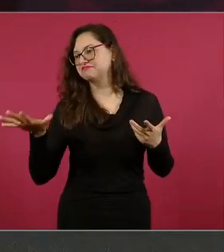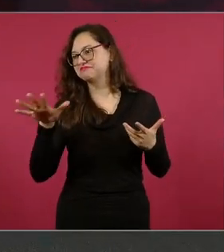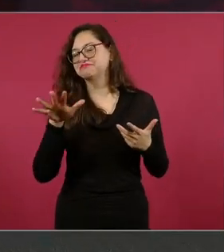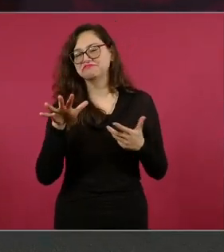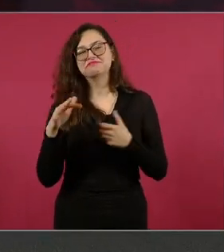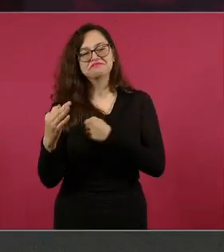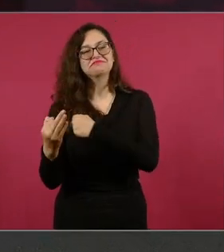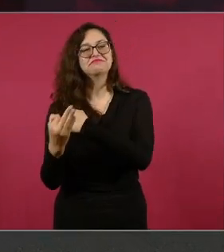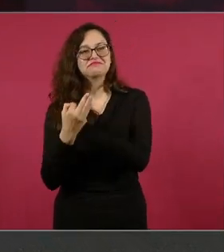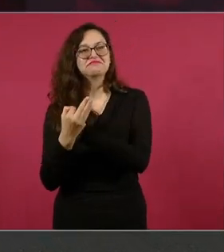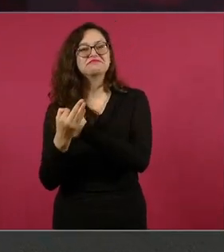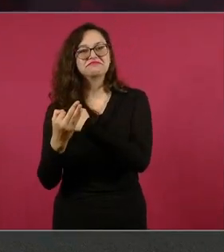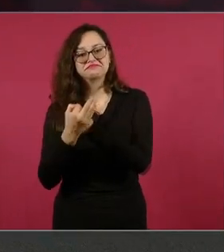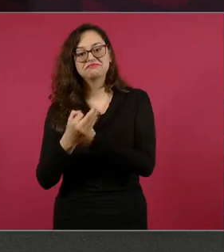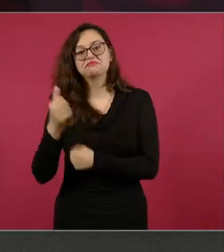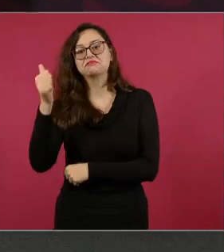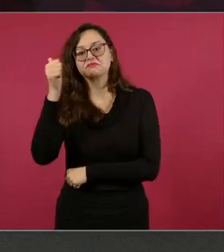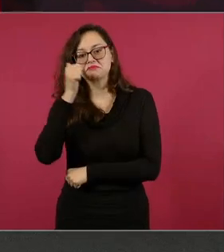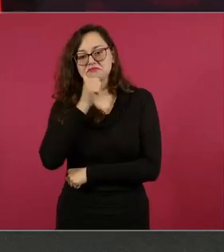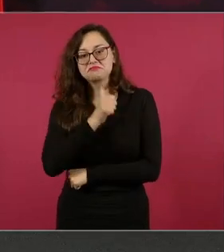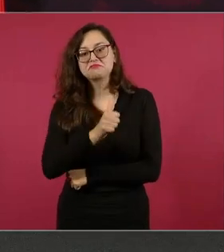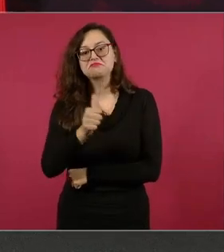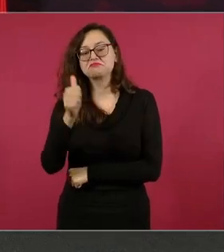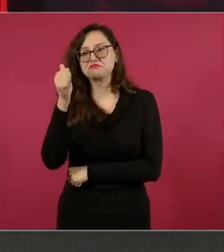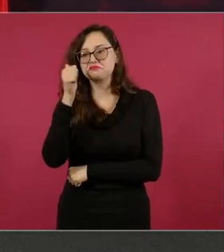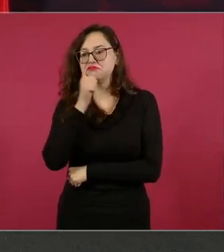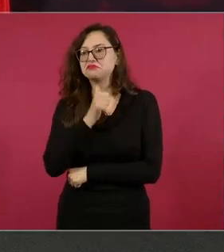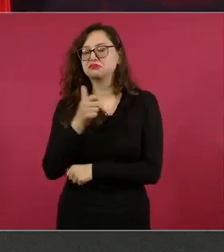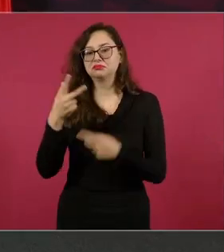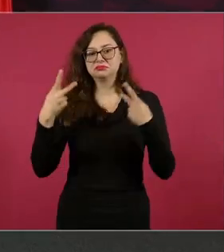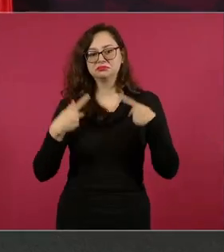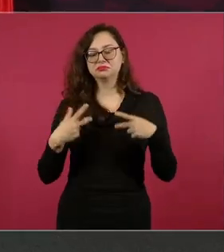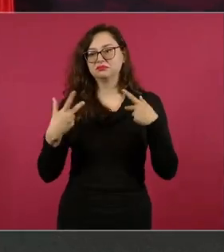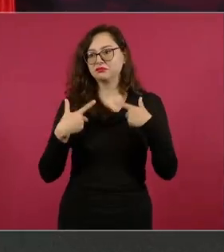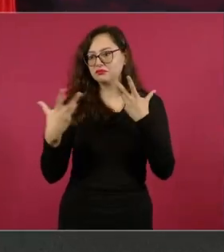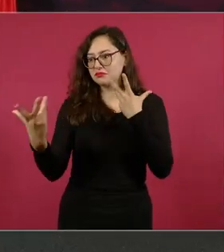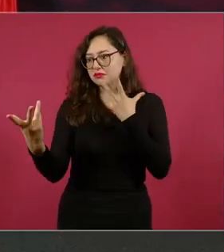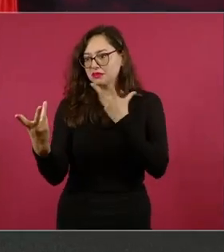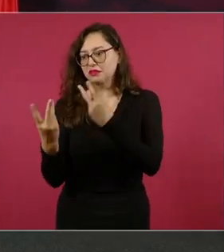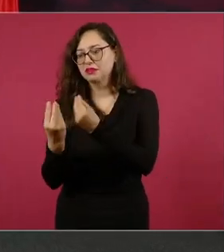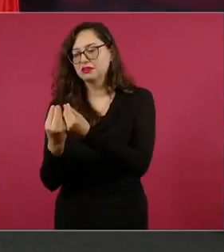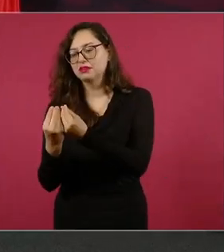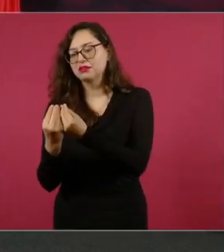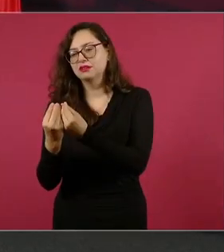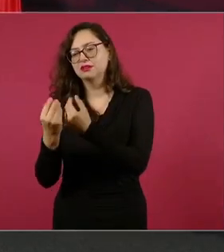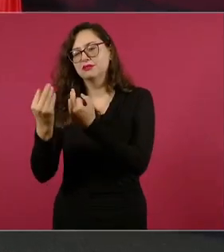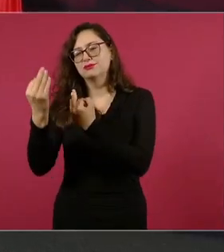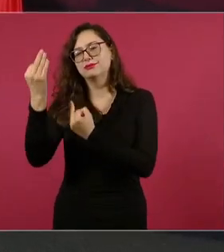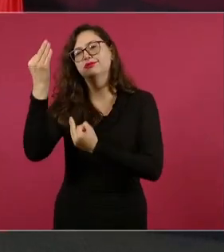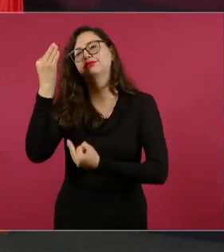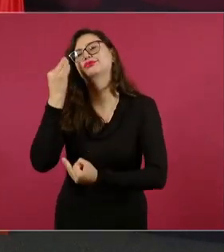ir a ver al pueblo, y ese era el bálsamo,